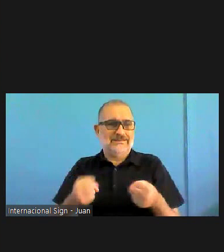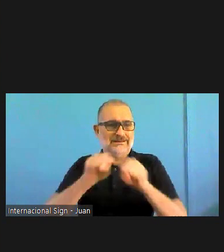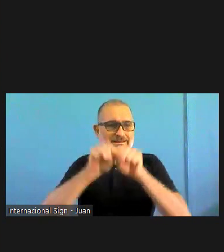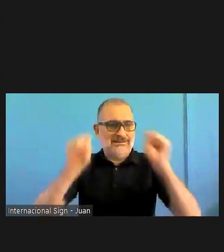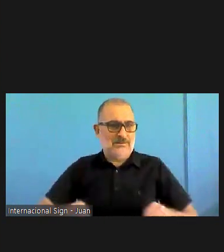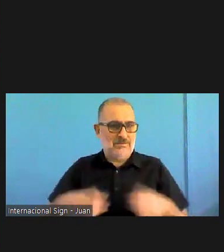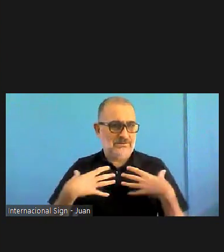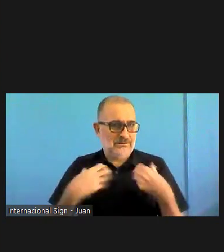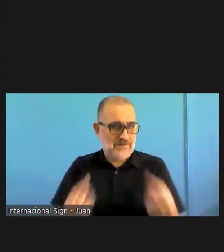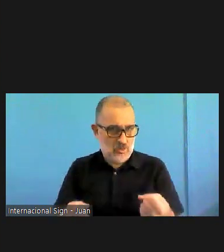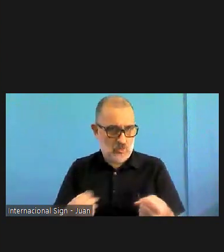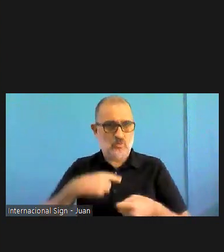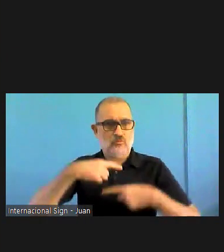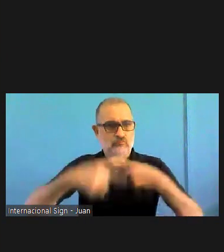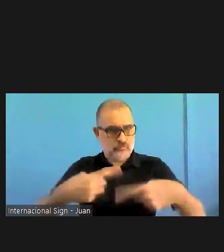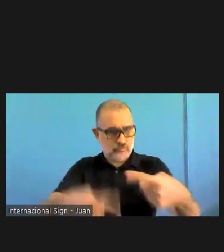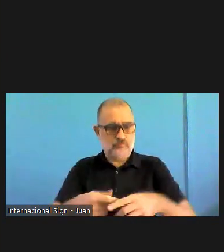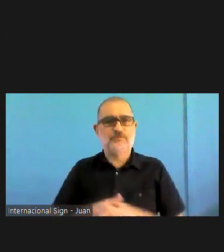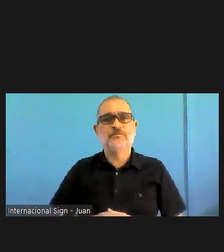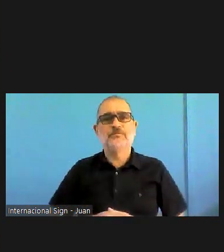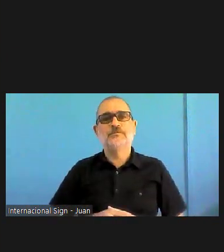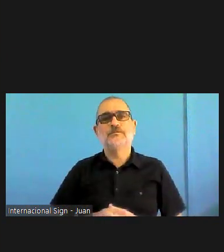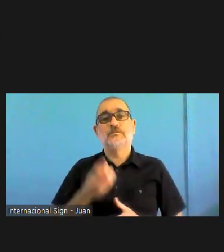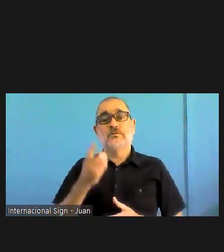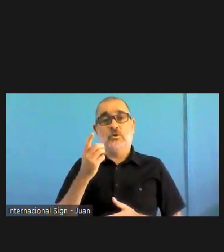su volumen. ¿No me pueden escuchar?